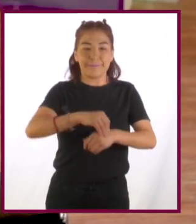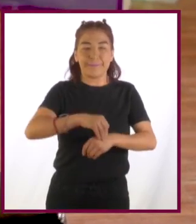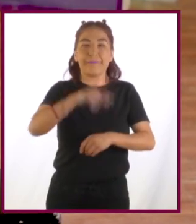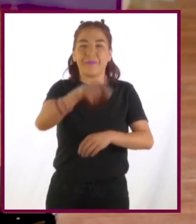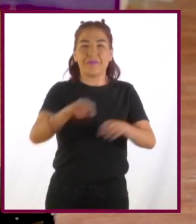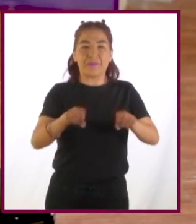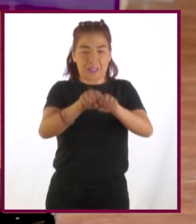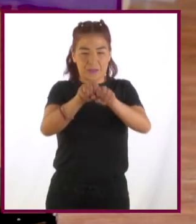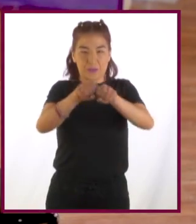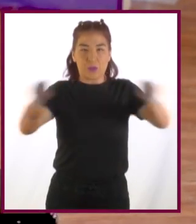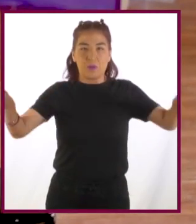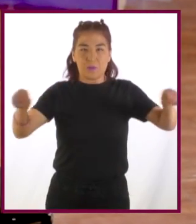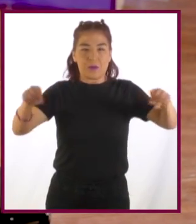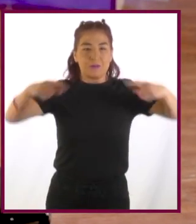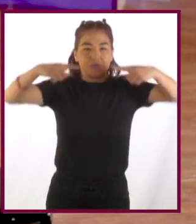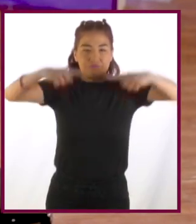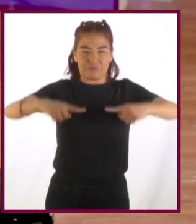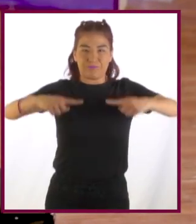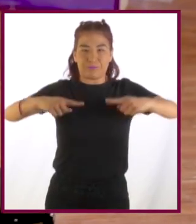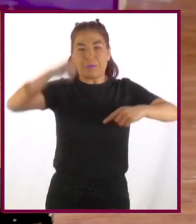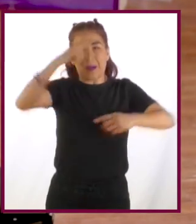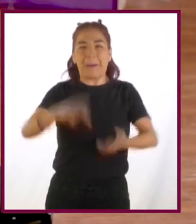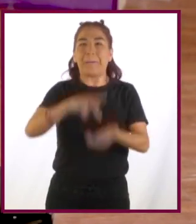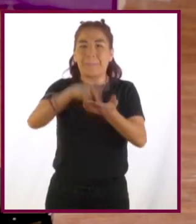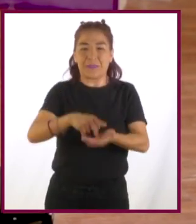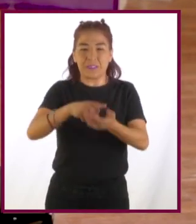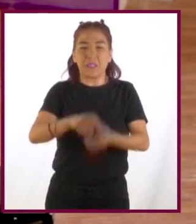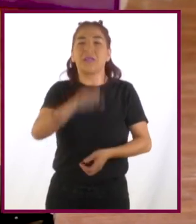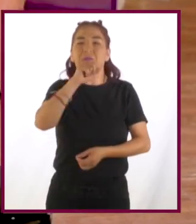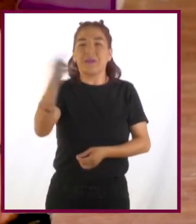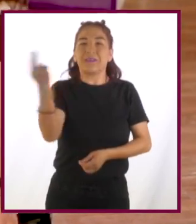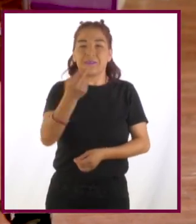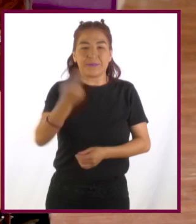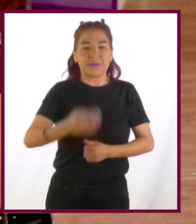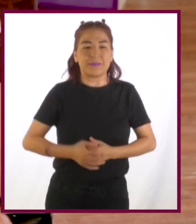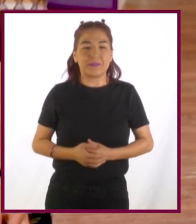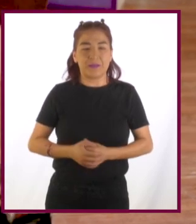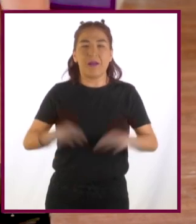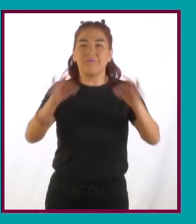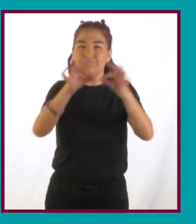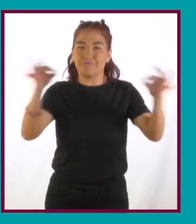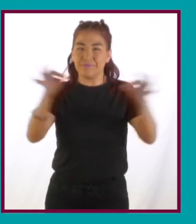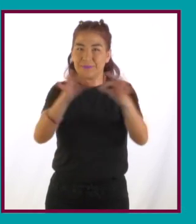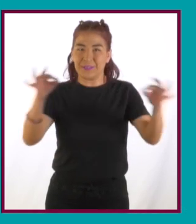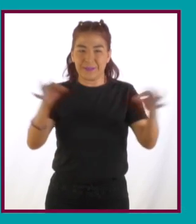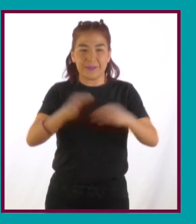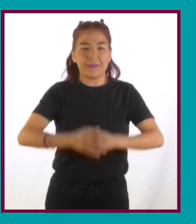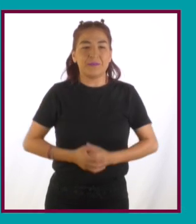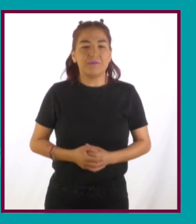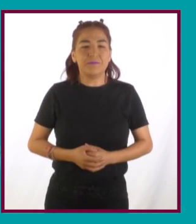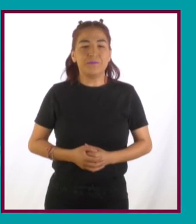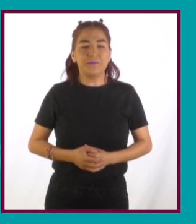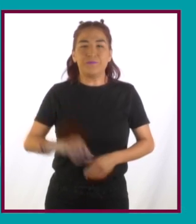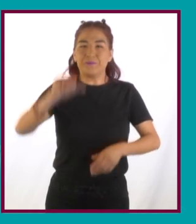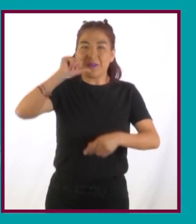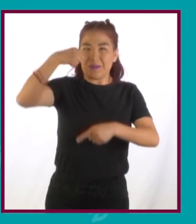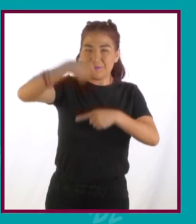y colocamos el tubo transversalmente para mantenerlo fijo. Vamos a necesitar también un